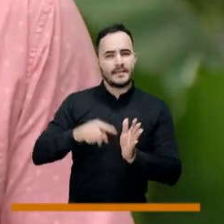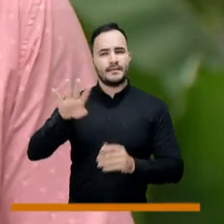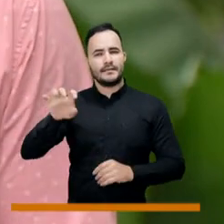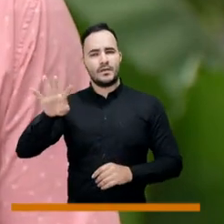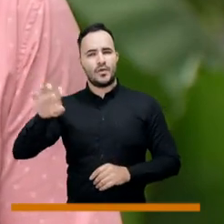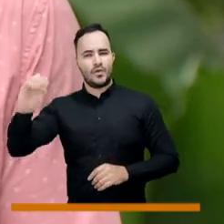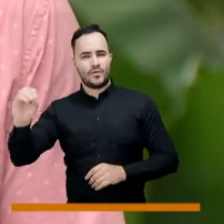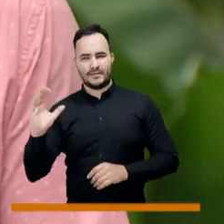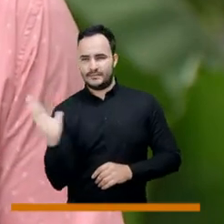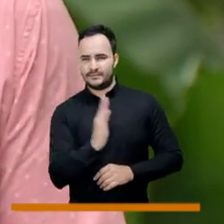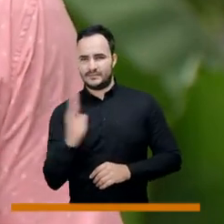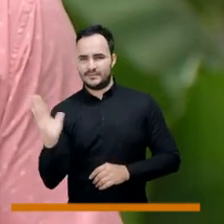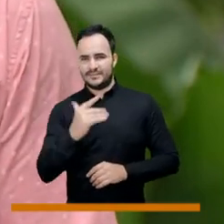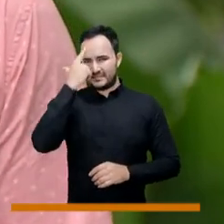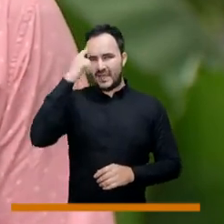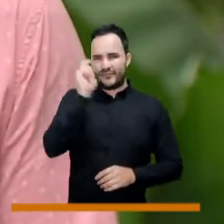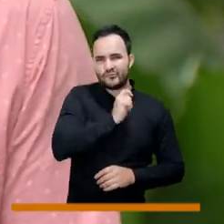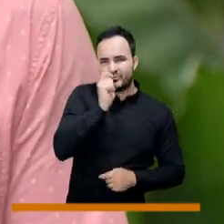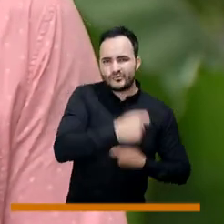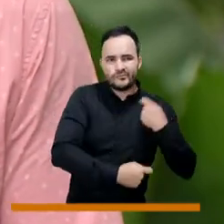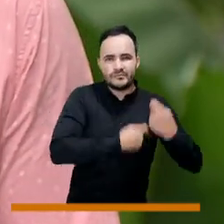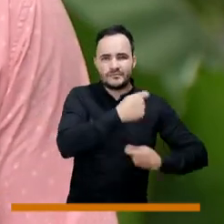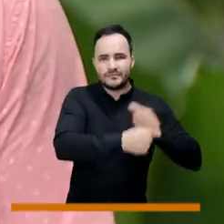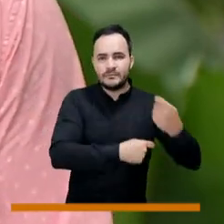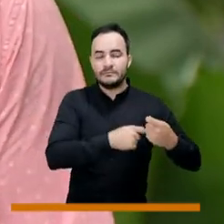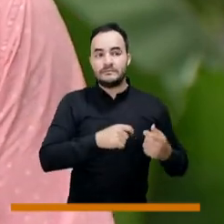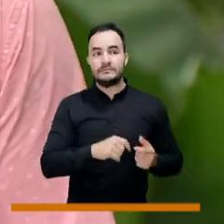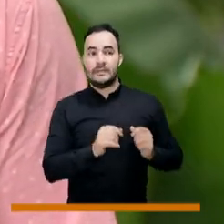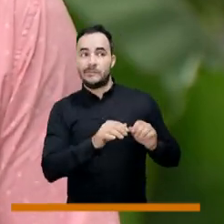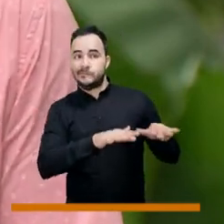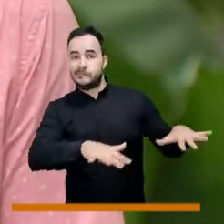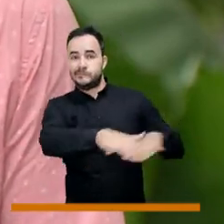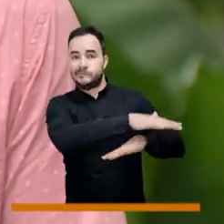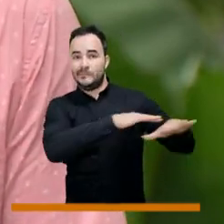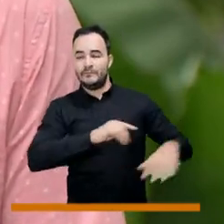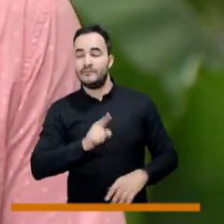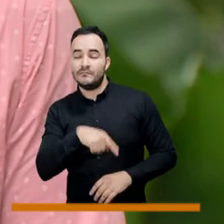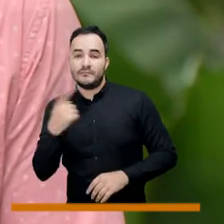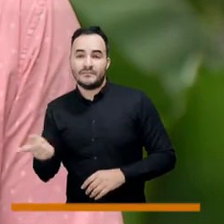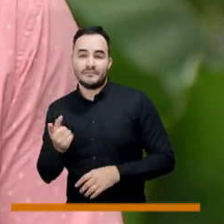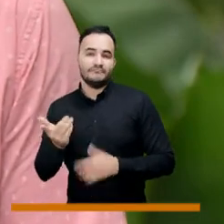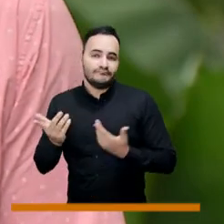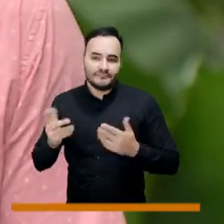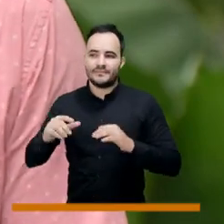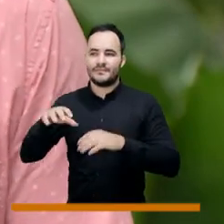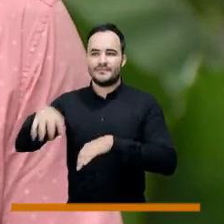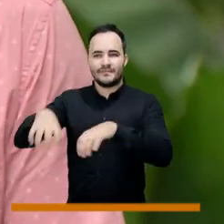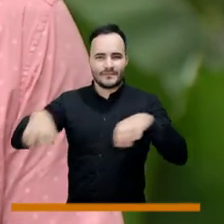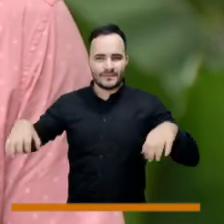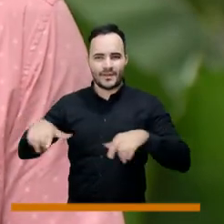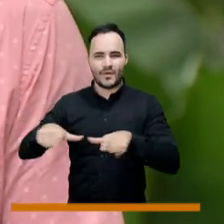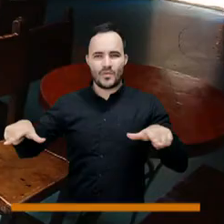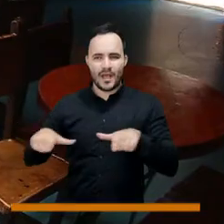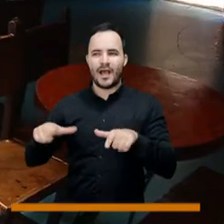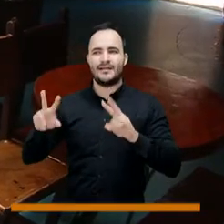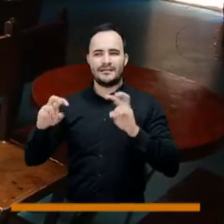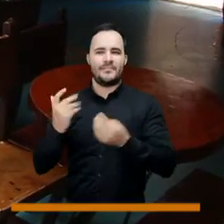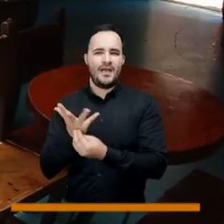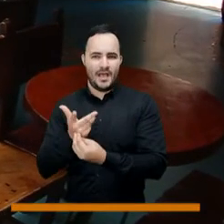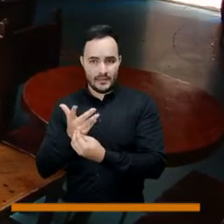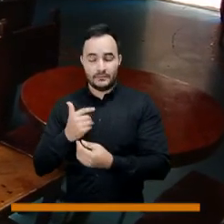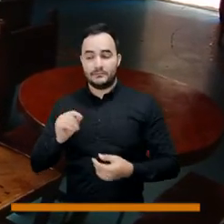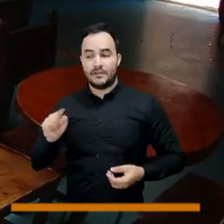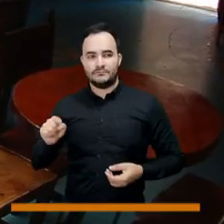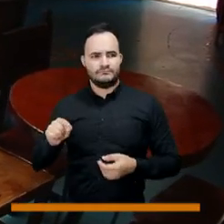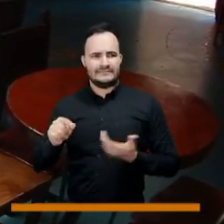cuando tuvimos este gran flagelo del narcotráfico, las entidades culturales y artísticas fuimos ese pulmón que permitió que de